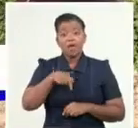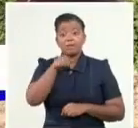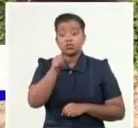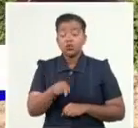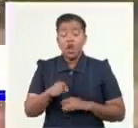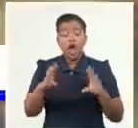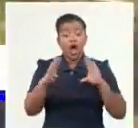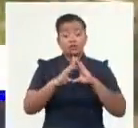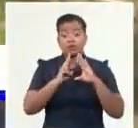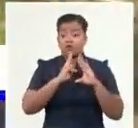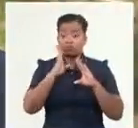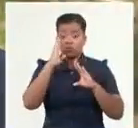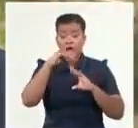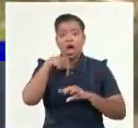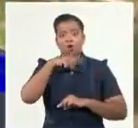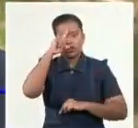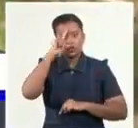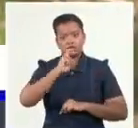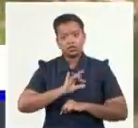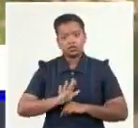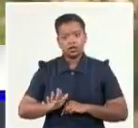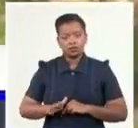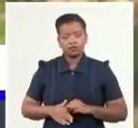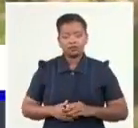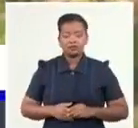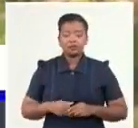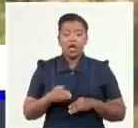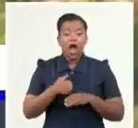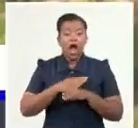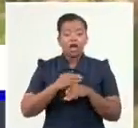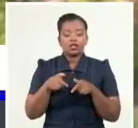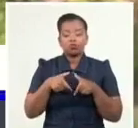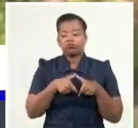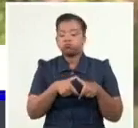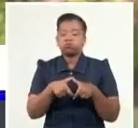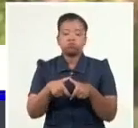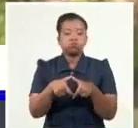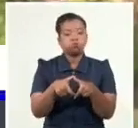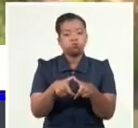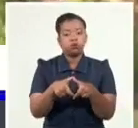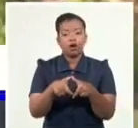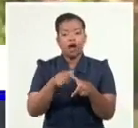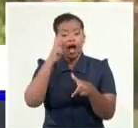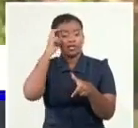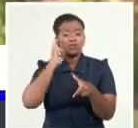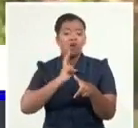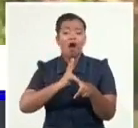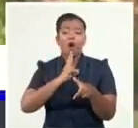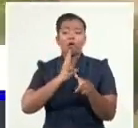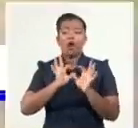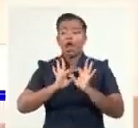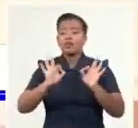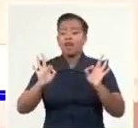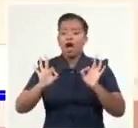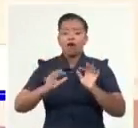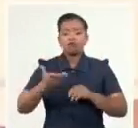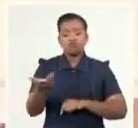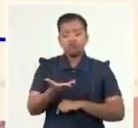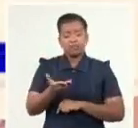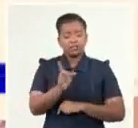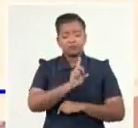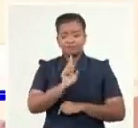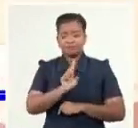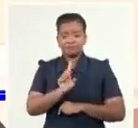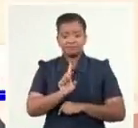agua y ahora sí tienen. Antes, con la estación de bombeo vía, el agua no tenía buena calidad ni buena presión. Ha mejorado